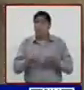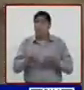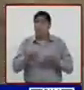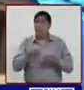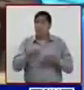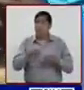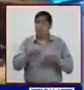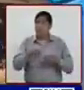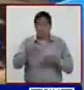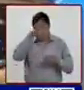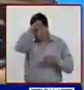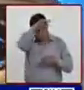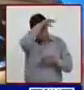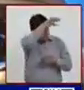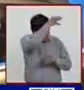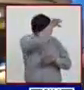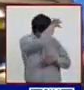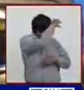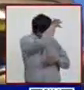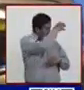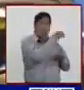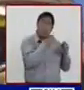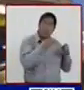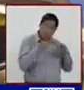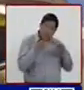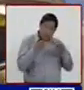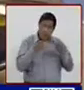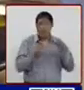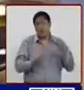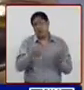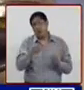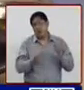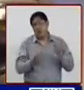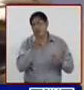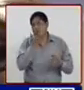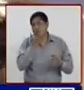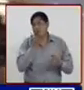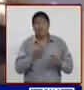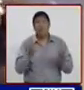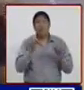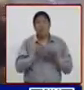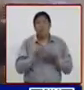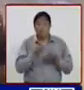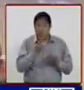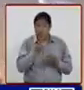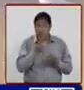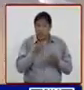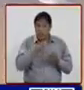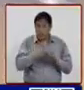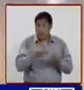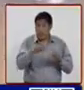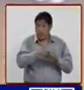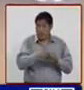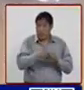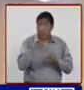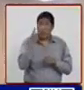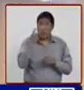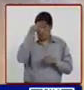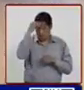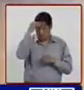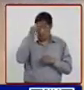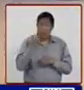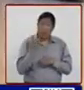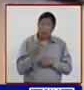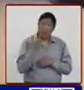la vuelta en la cámara, sí. Para poder rastrear o en todo caso captar la imagen. Y un dato más, quienes abordaron el vehículo serían dos varones